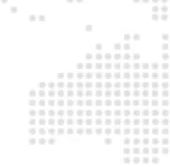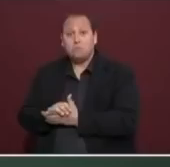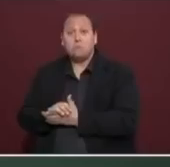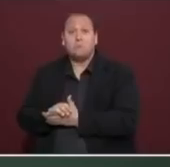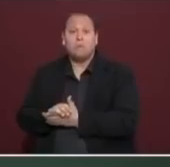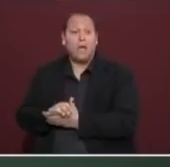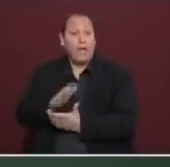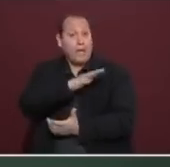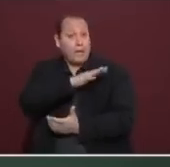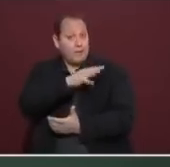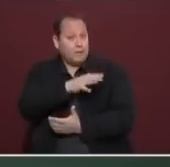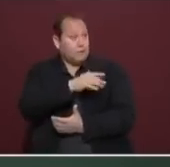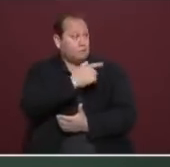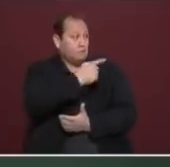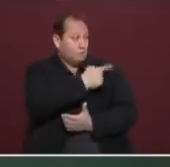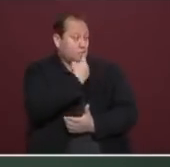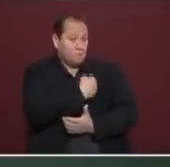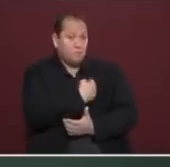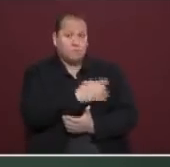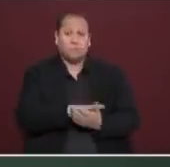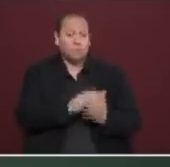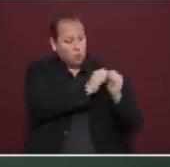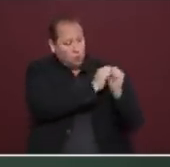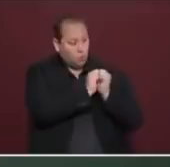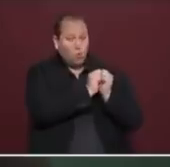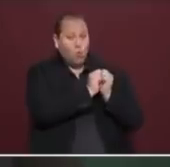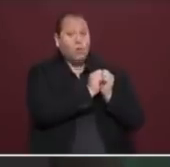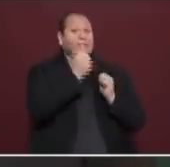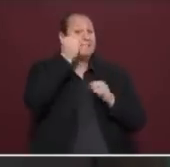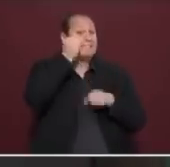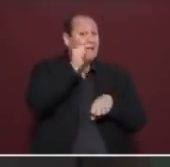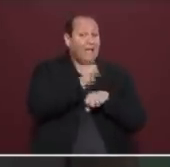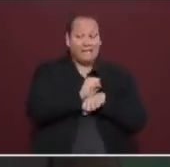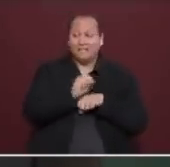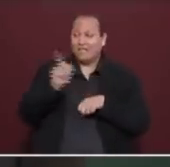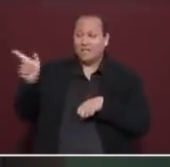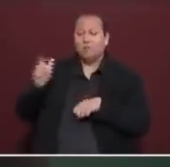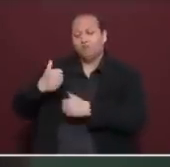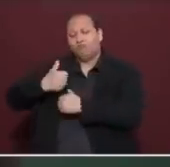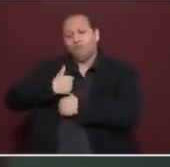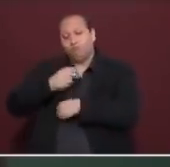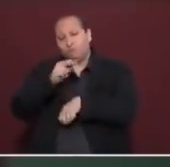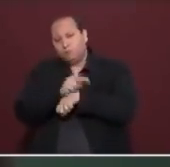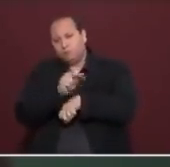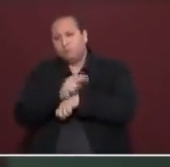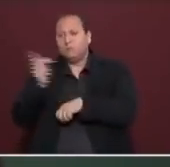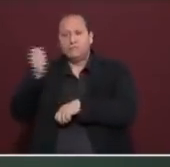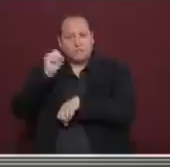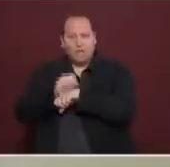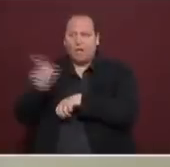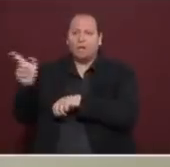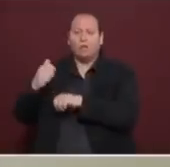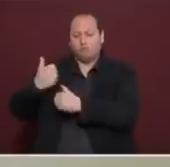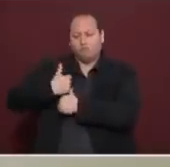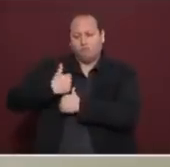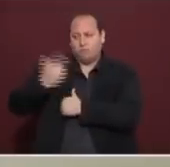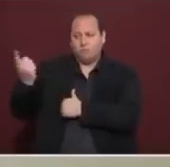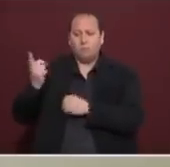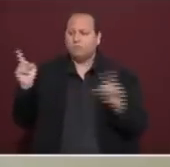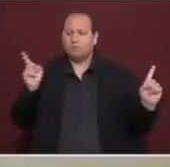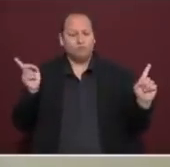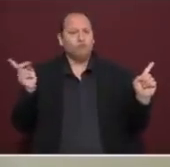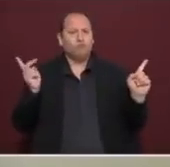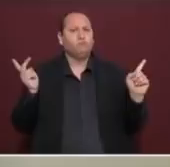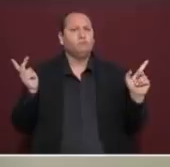el presidente andrés manuel lópez obrador adelantó que a más tardar en tres meses estarán en operación 150 de las